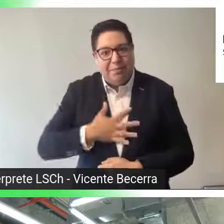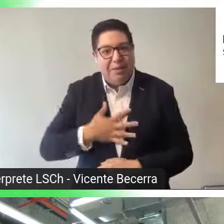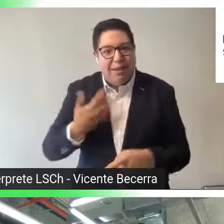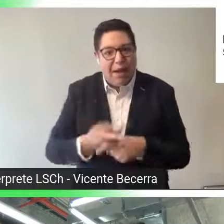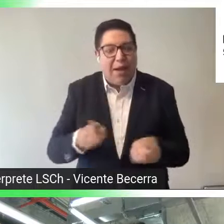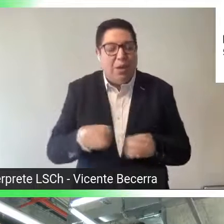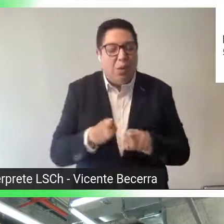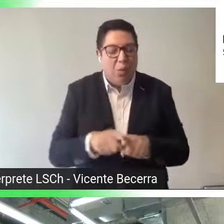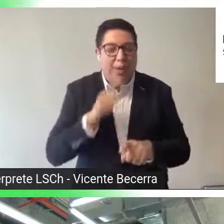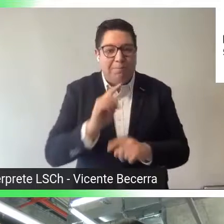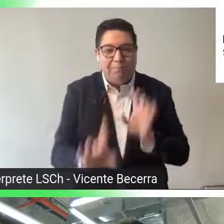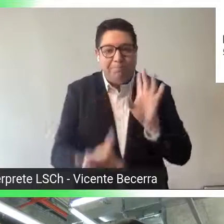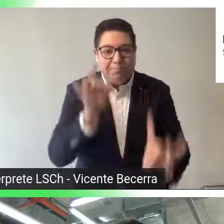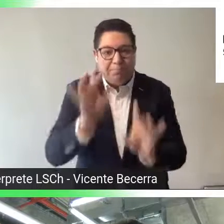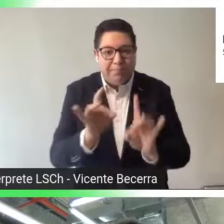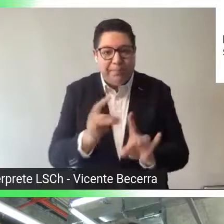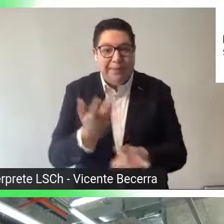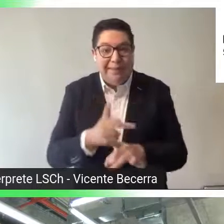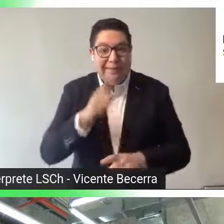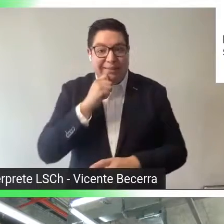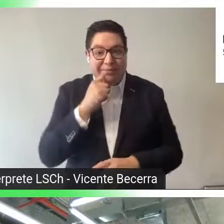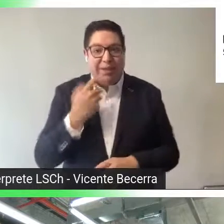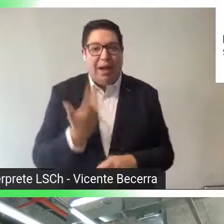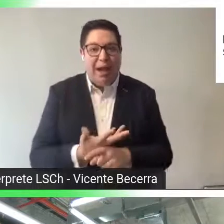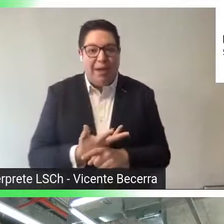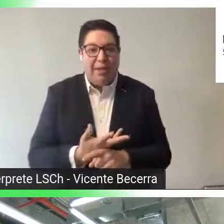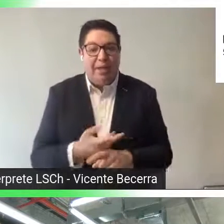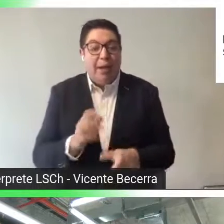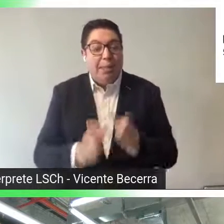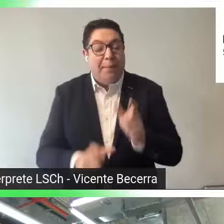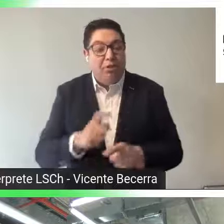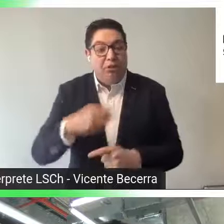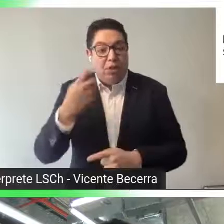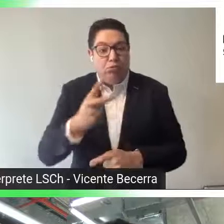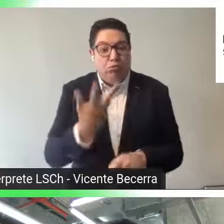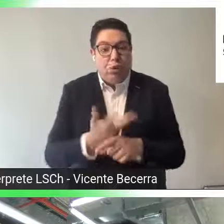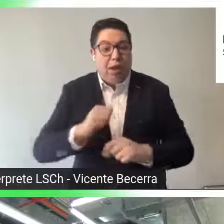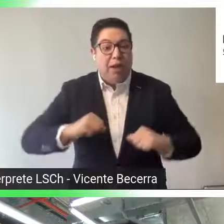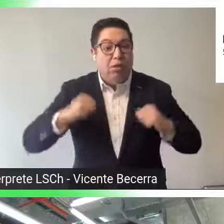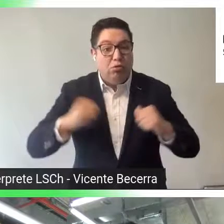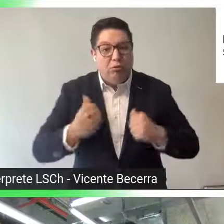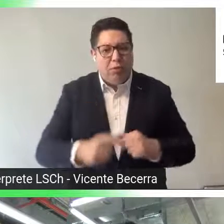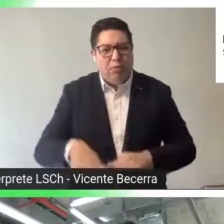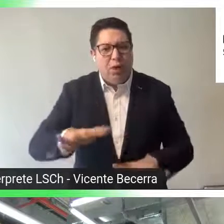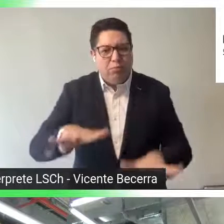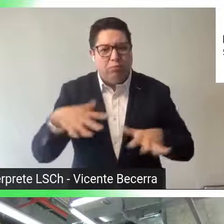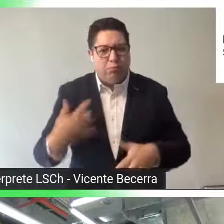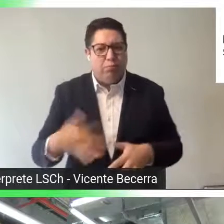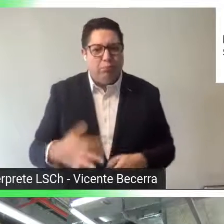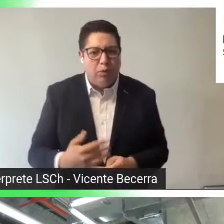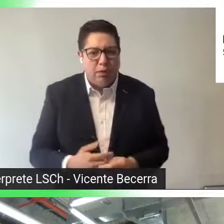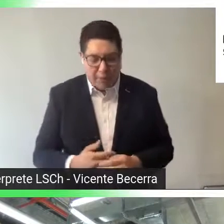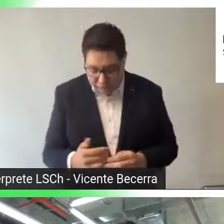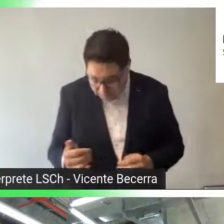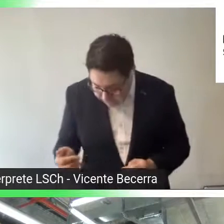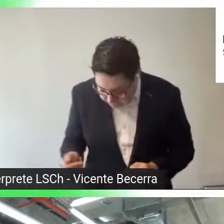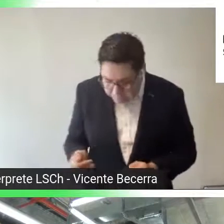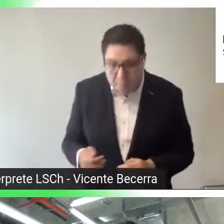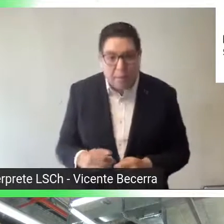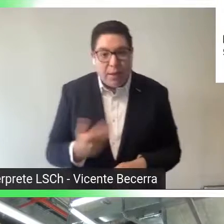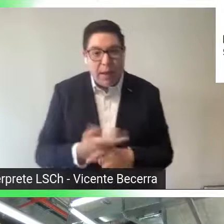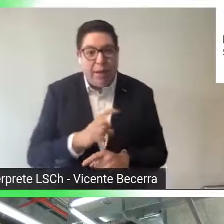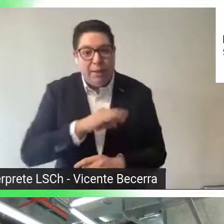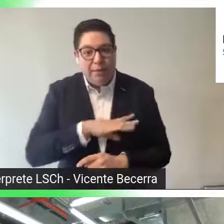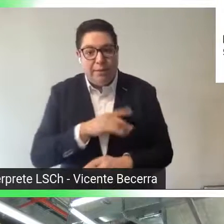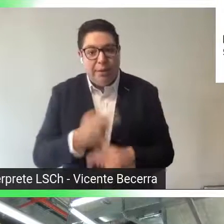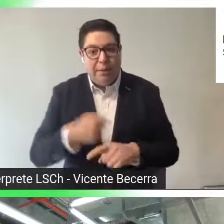quiero destacarlo porque la juventud es muy importante. Es el futuro de Chile. No